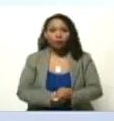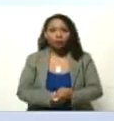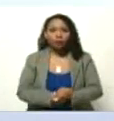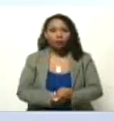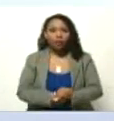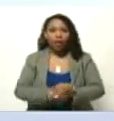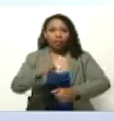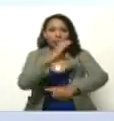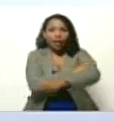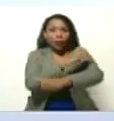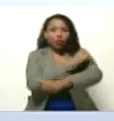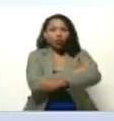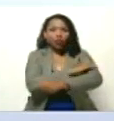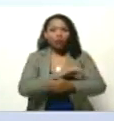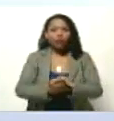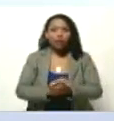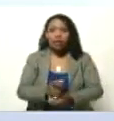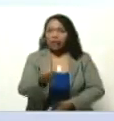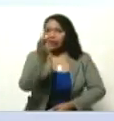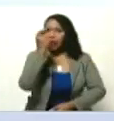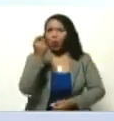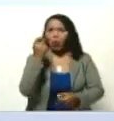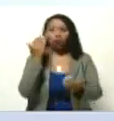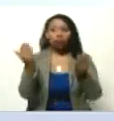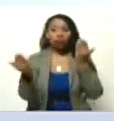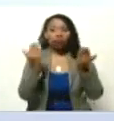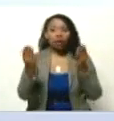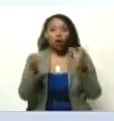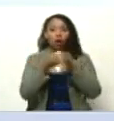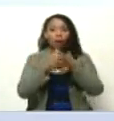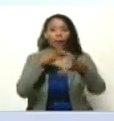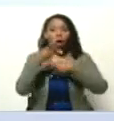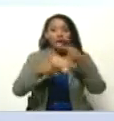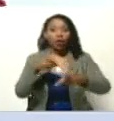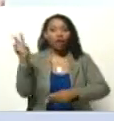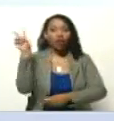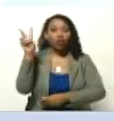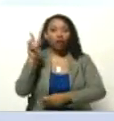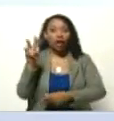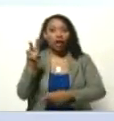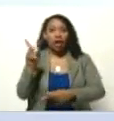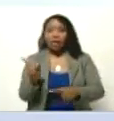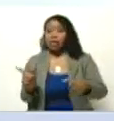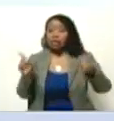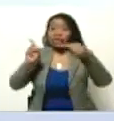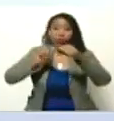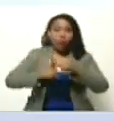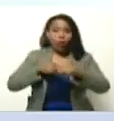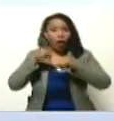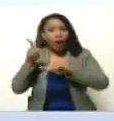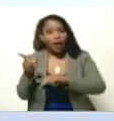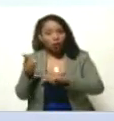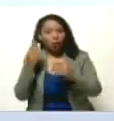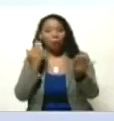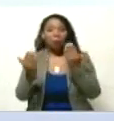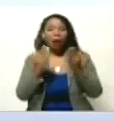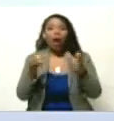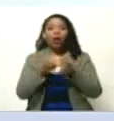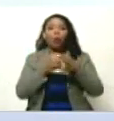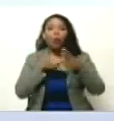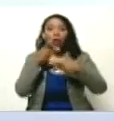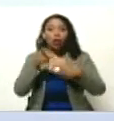De la oposición, ninguno se compara con el Partido Socialista Unido de Venezuela en número, ni sumados ellos se comparan con el Partido